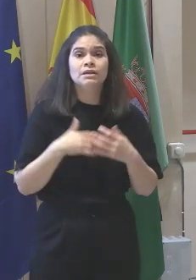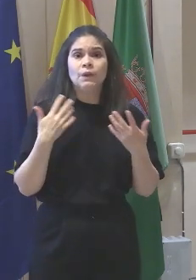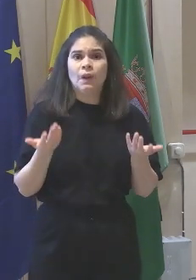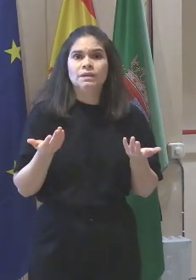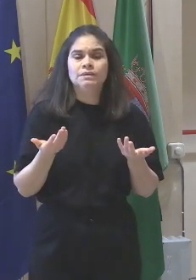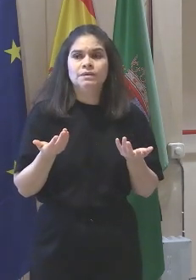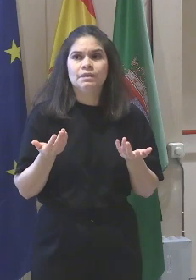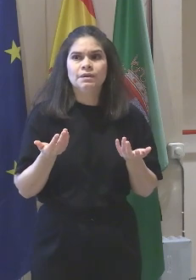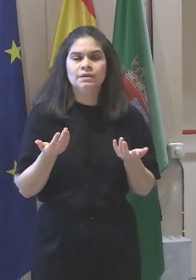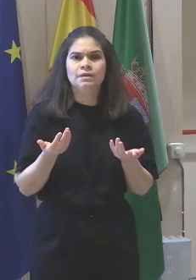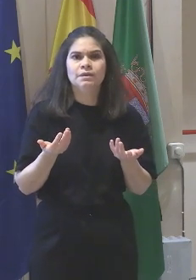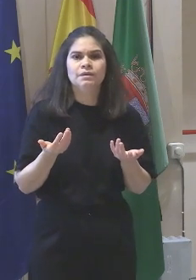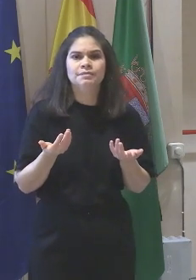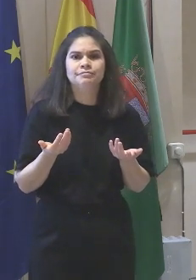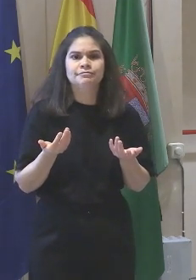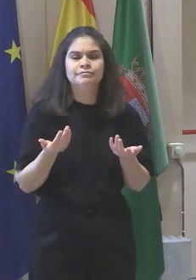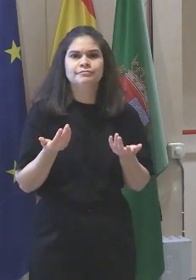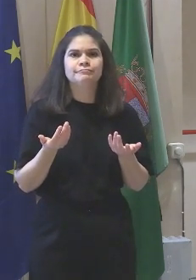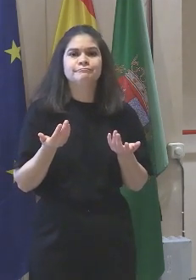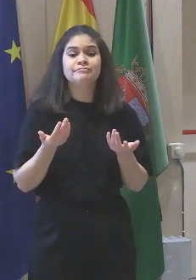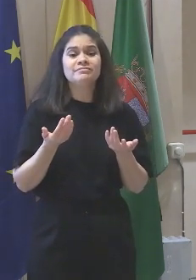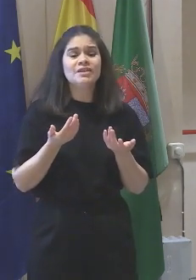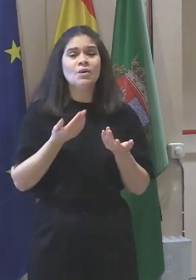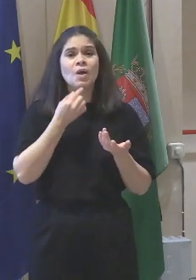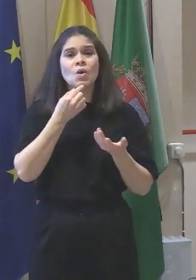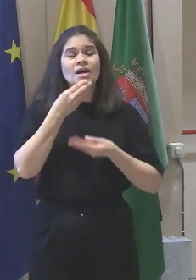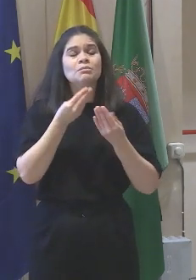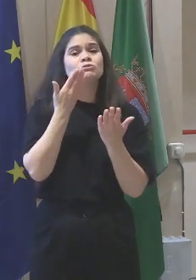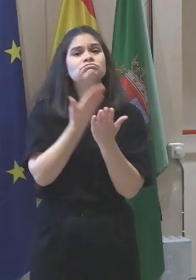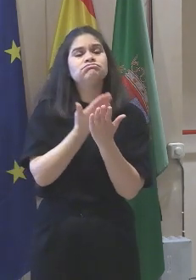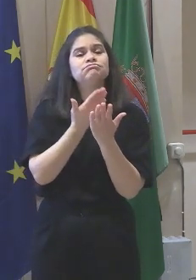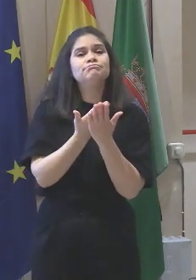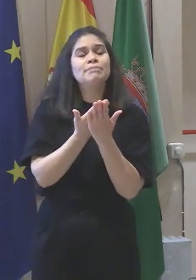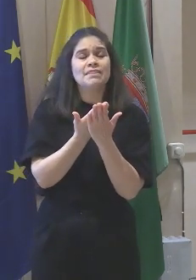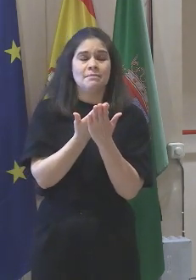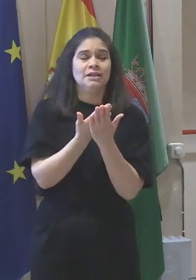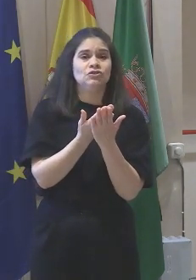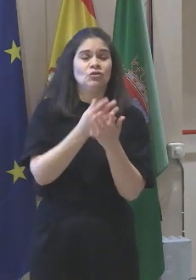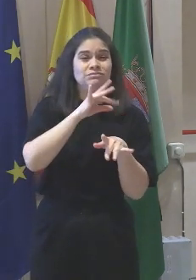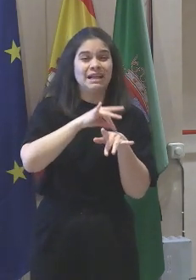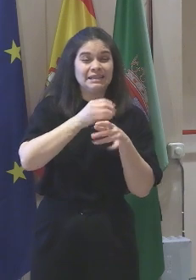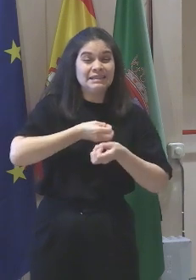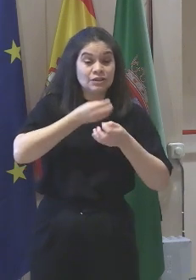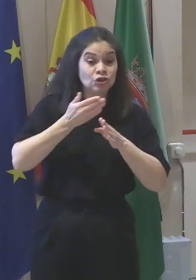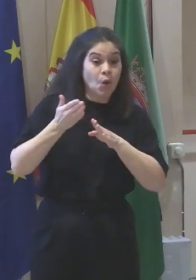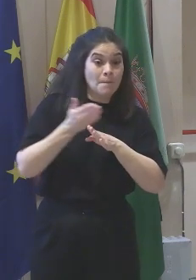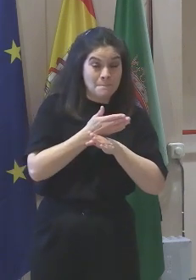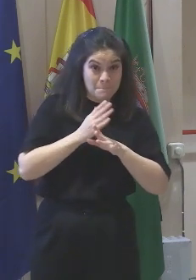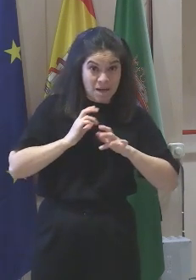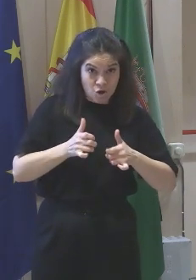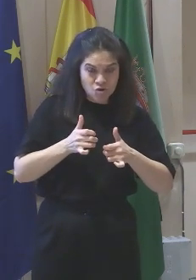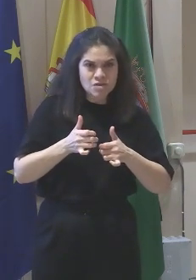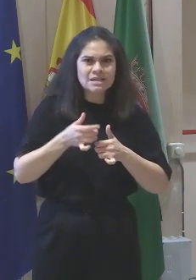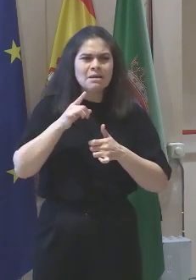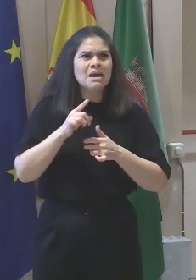Entonces, ante el planteamiento de un diagnóstico precoz, aparte de potenciales beneficios, pues también aparecen